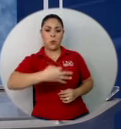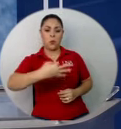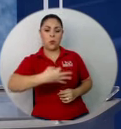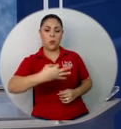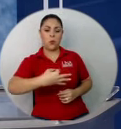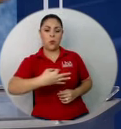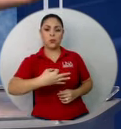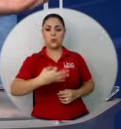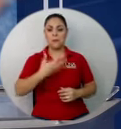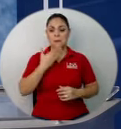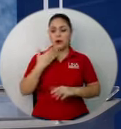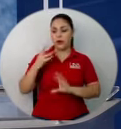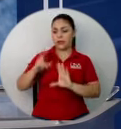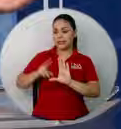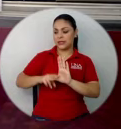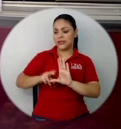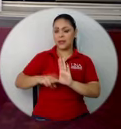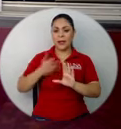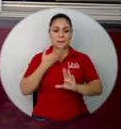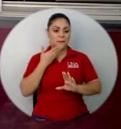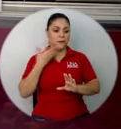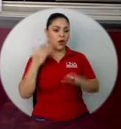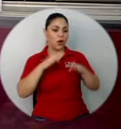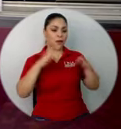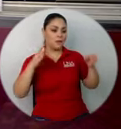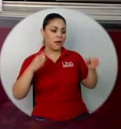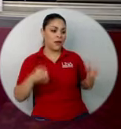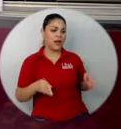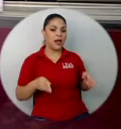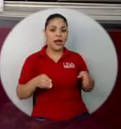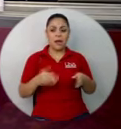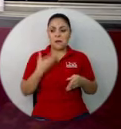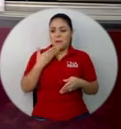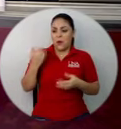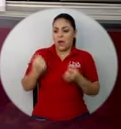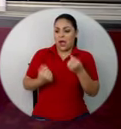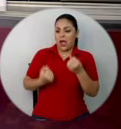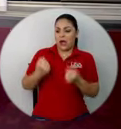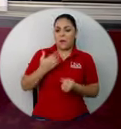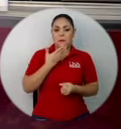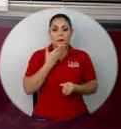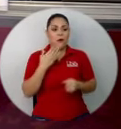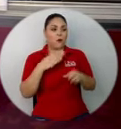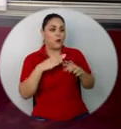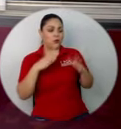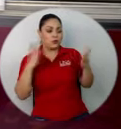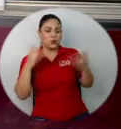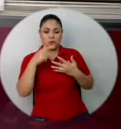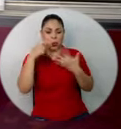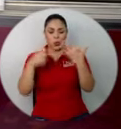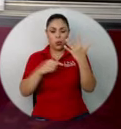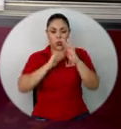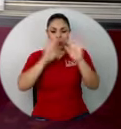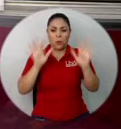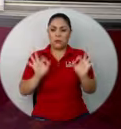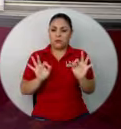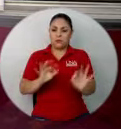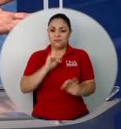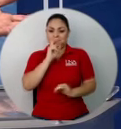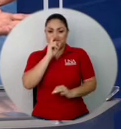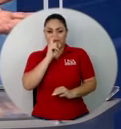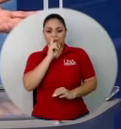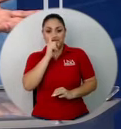¿verdad? Donde usted tiene las mejores instalaciones, las mejores sillas, escritorios, carros, computadoras, etcétera. Pero si la gente no